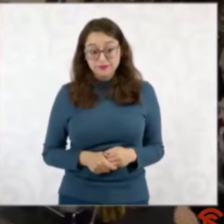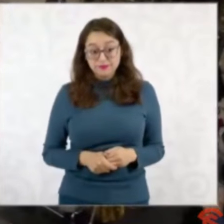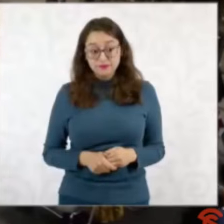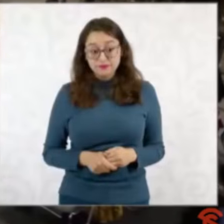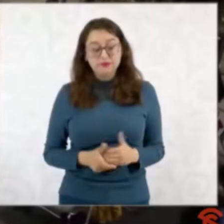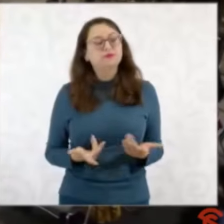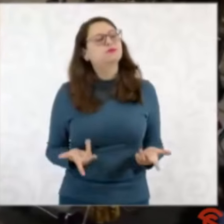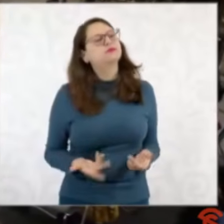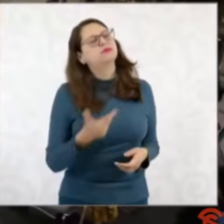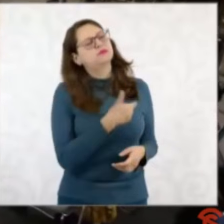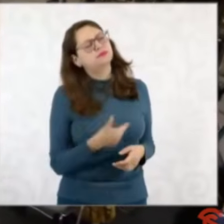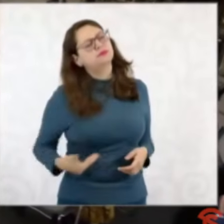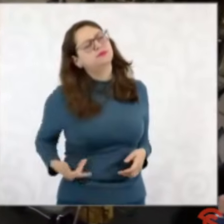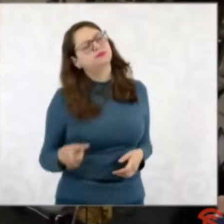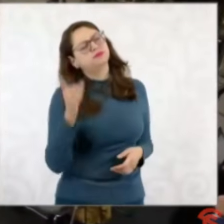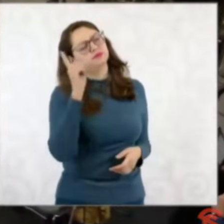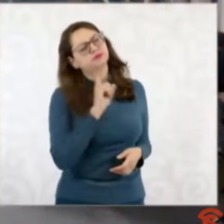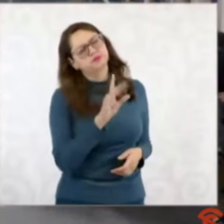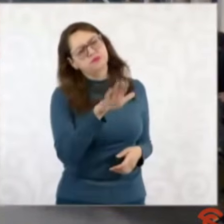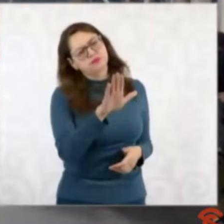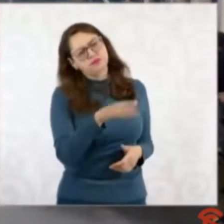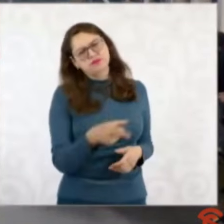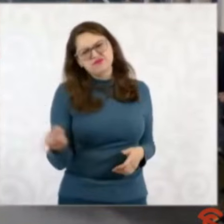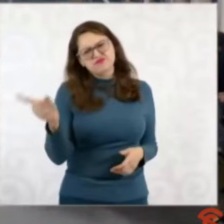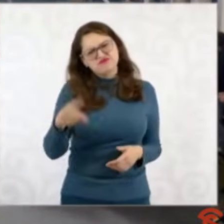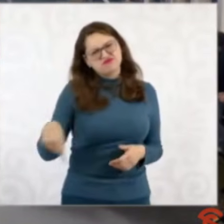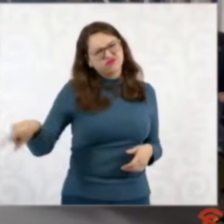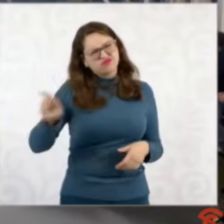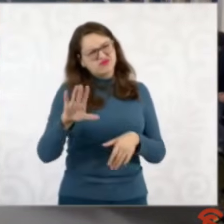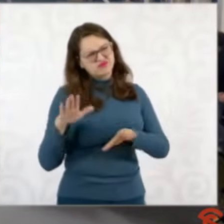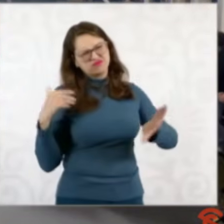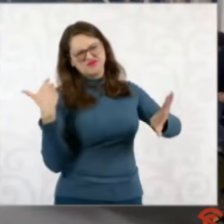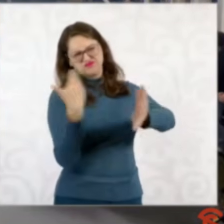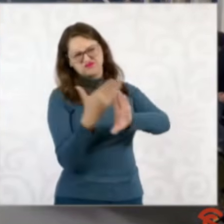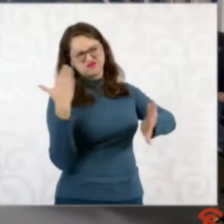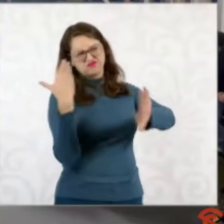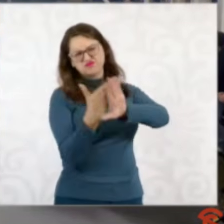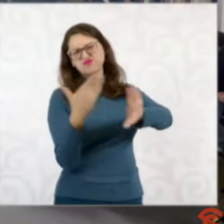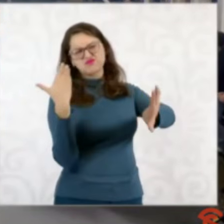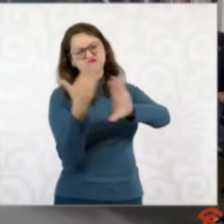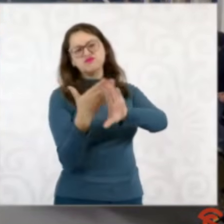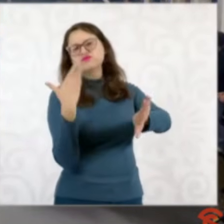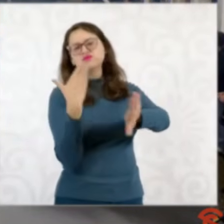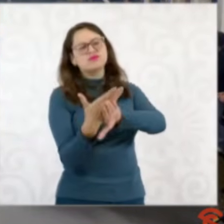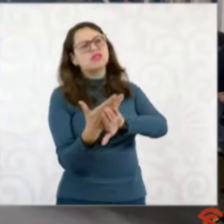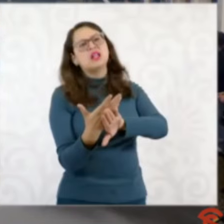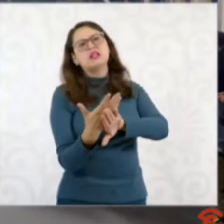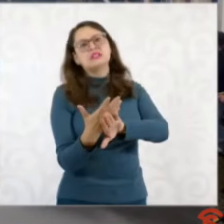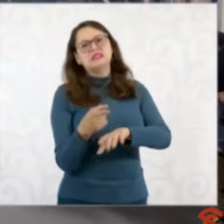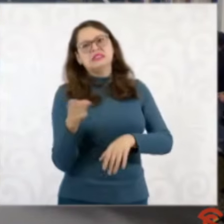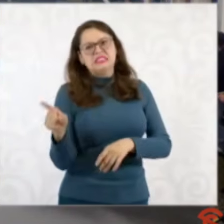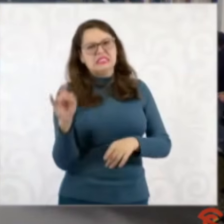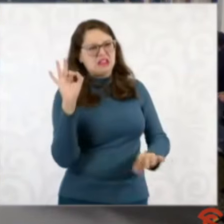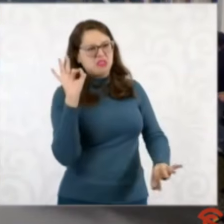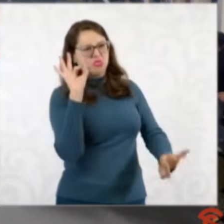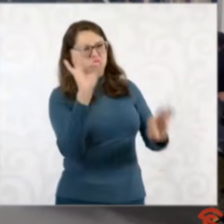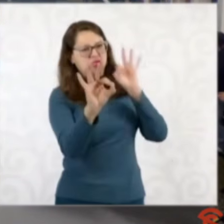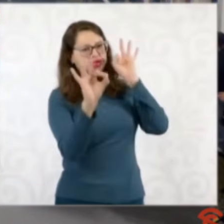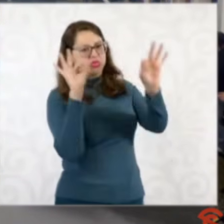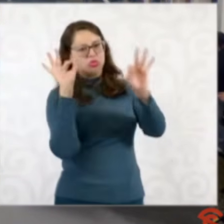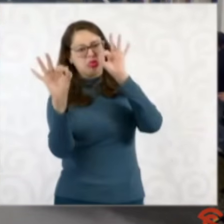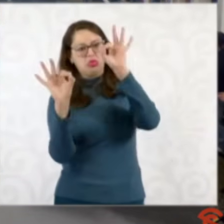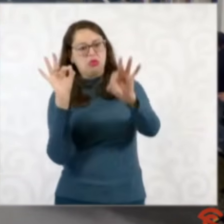Presidenta, entonces, ¿qué le respondería a aquellos de la oposición que tratan de sembrar la idea de que todos